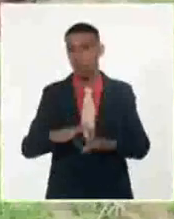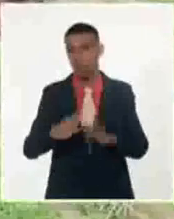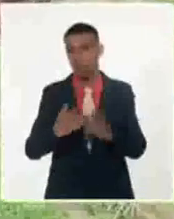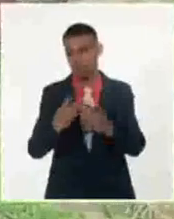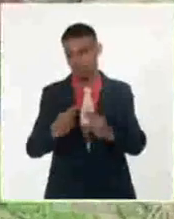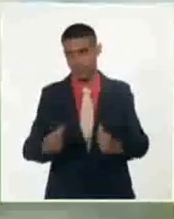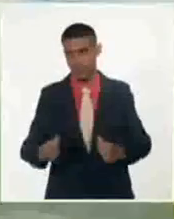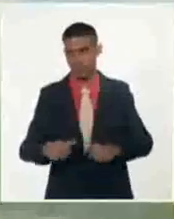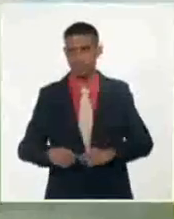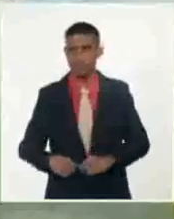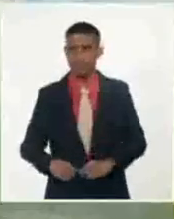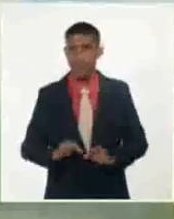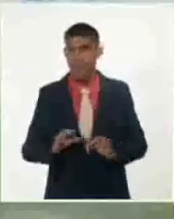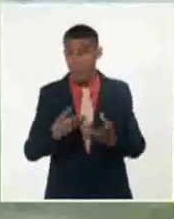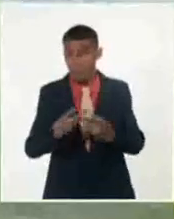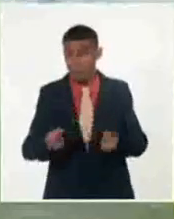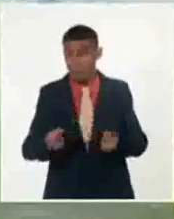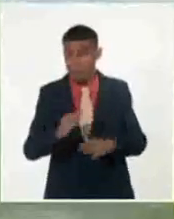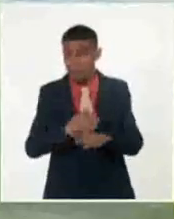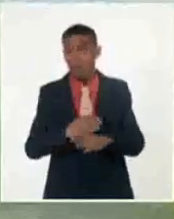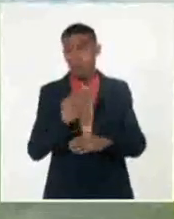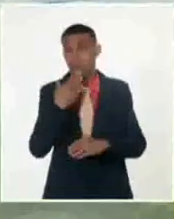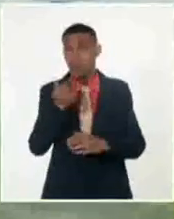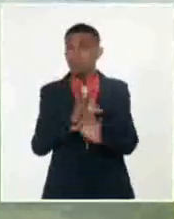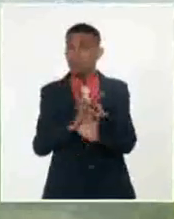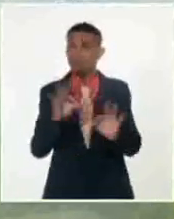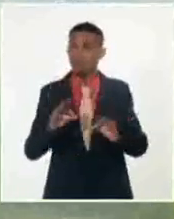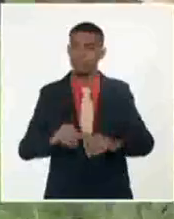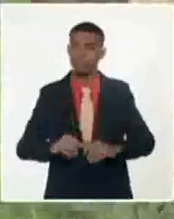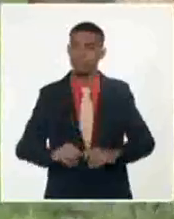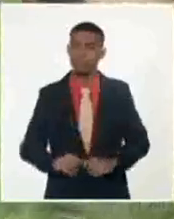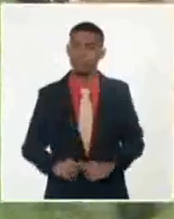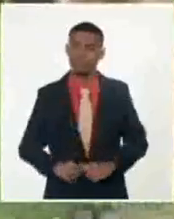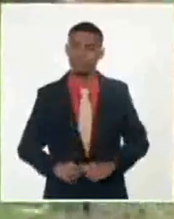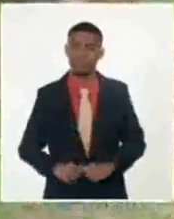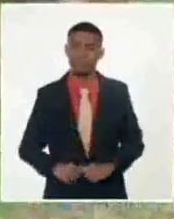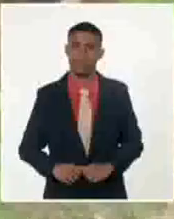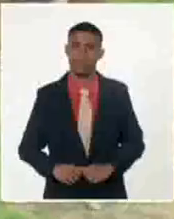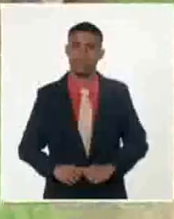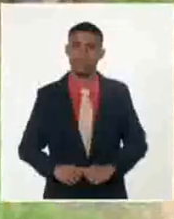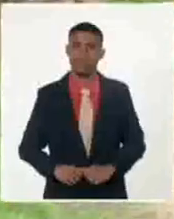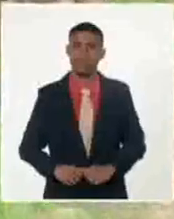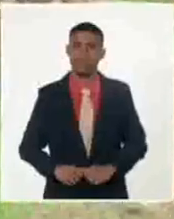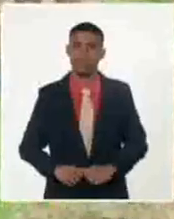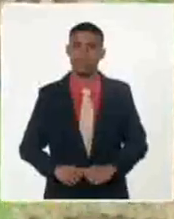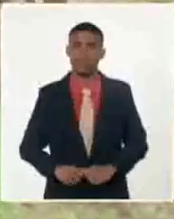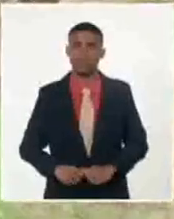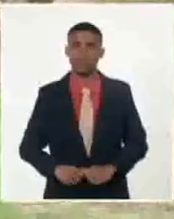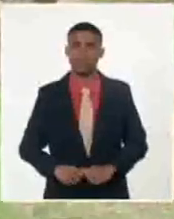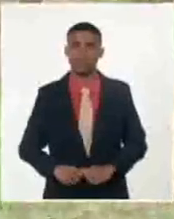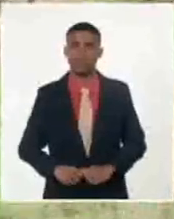ya privilegiadas por esta naturaleza cumanayagüense. Mayelín del Sol, Canal Cubano de Noticias.